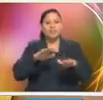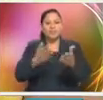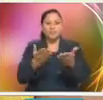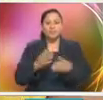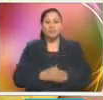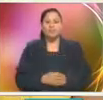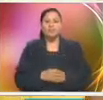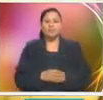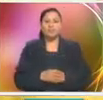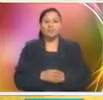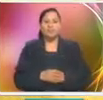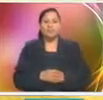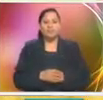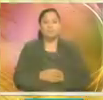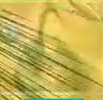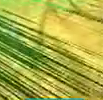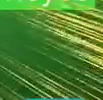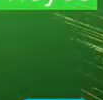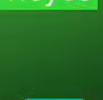Huella.